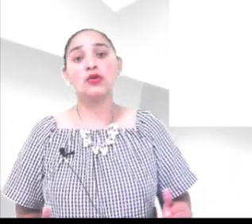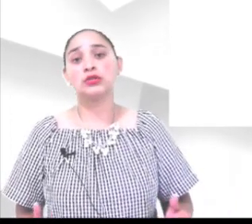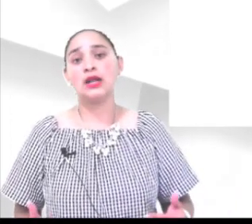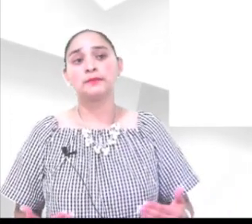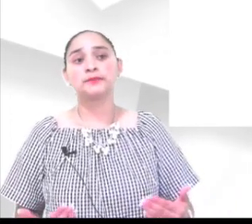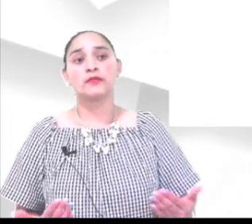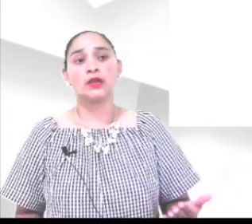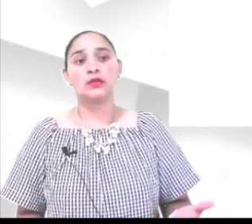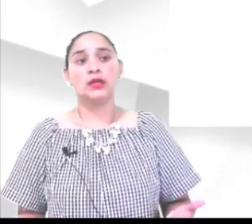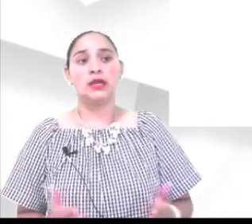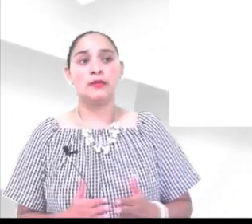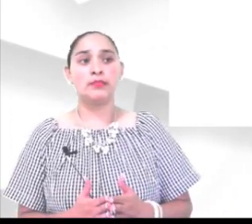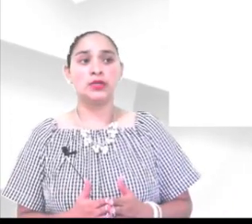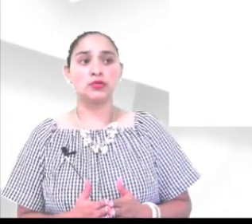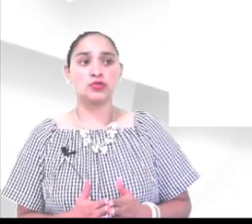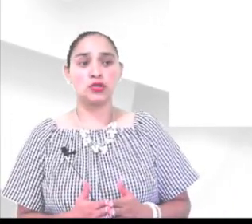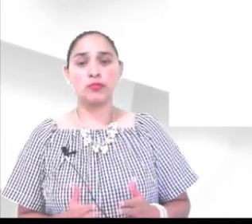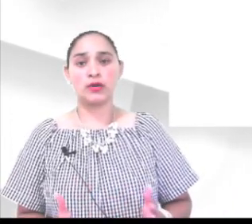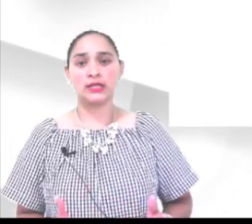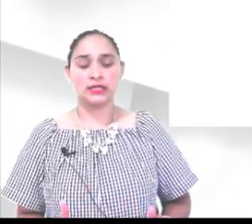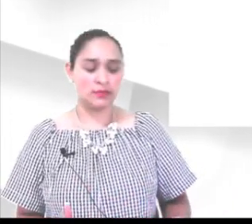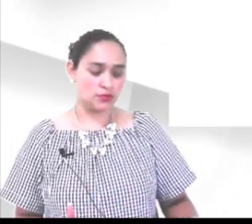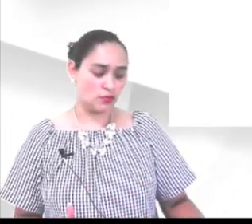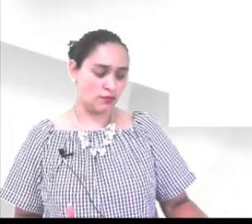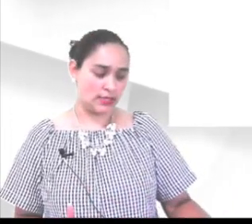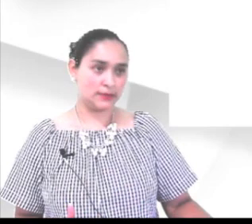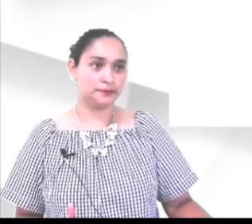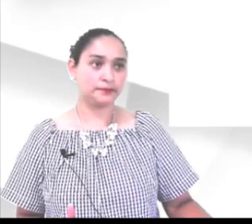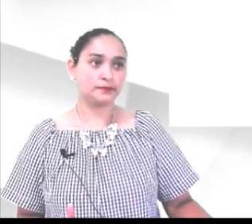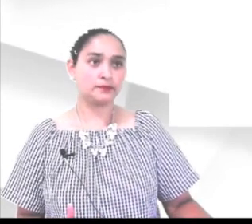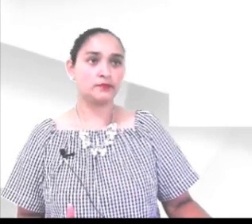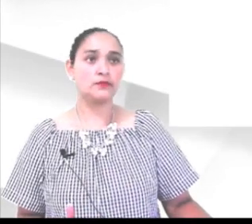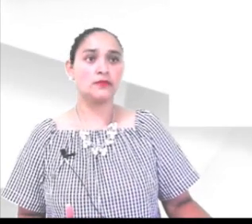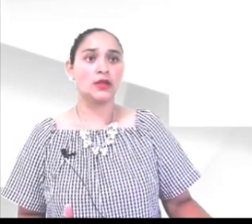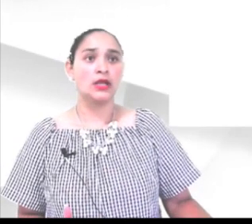Y otra, inducidos por la intervención humana.